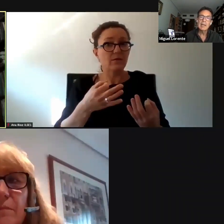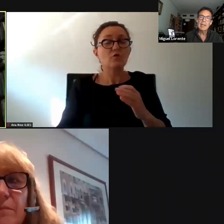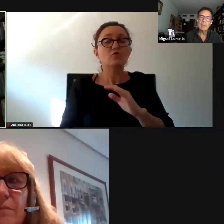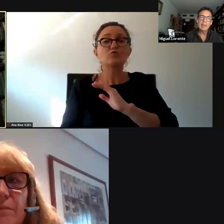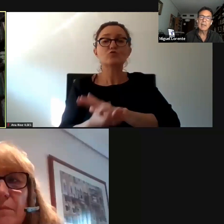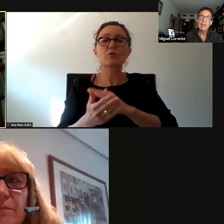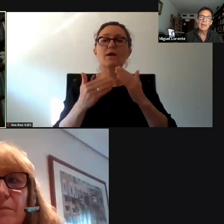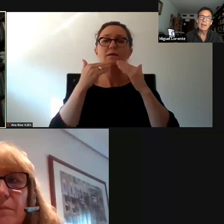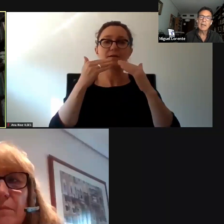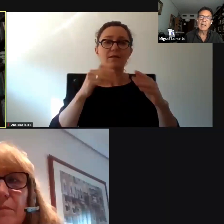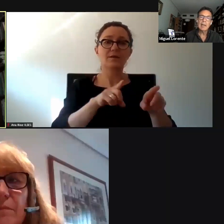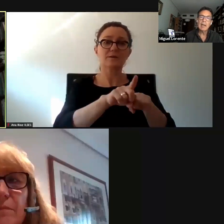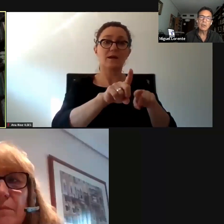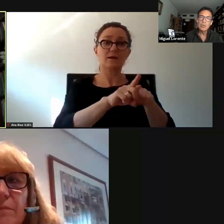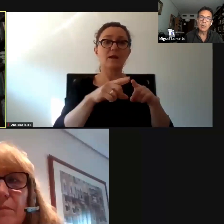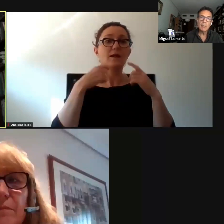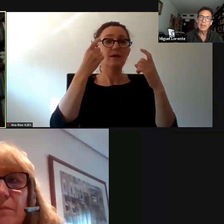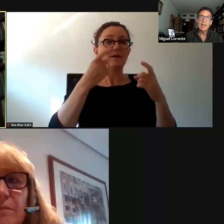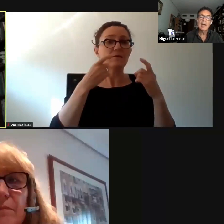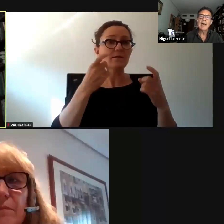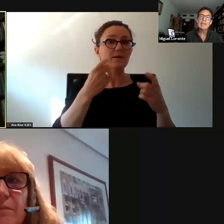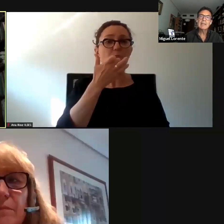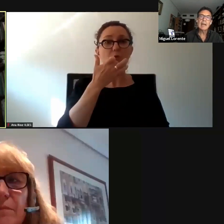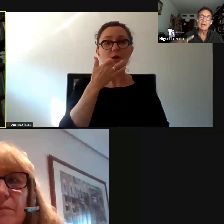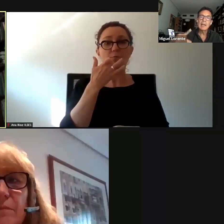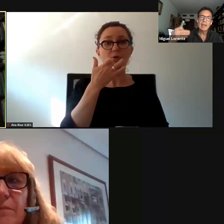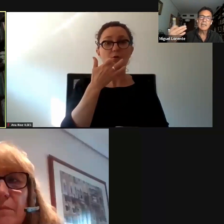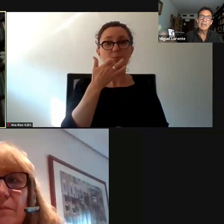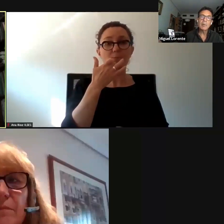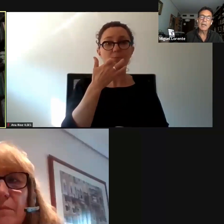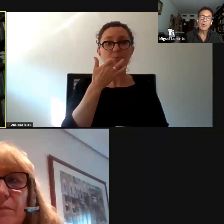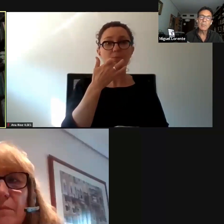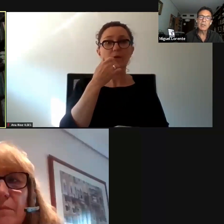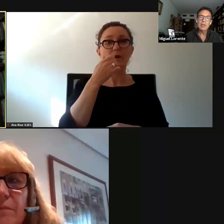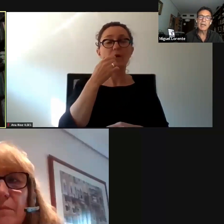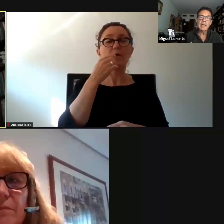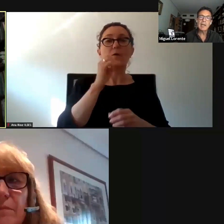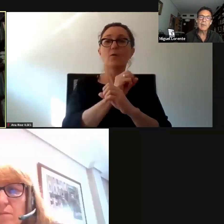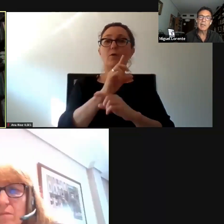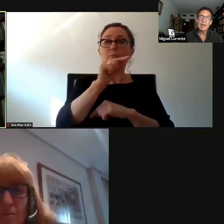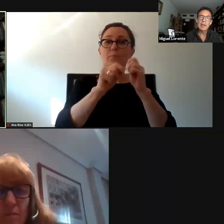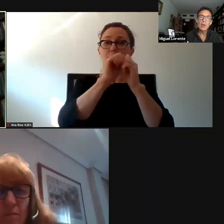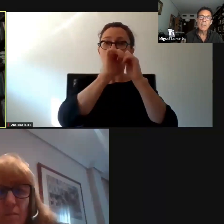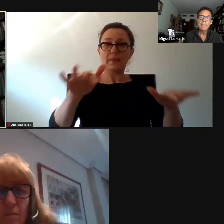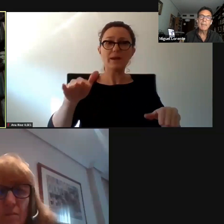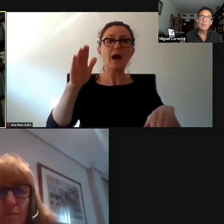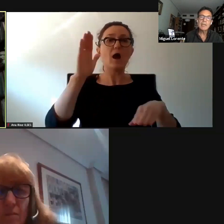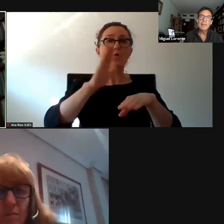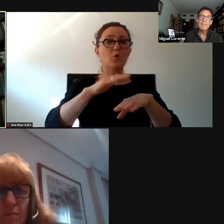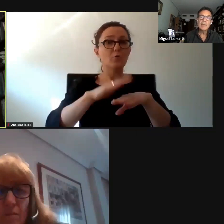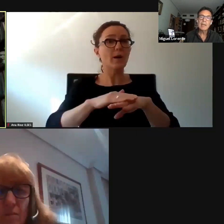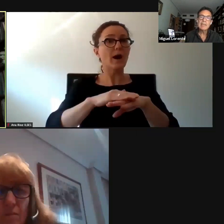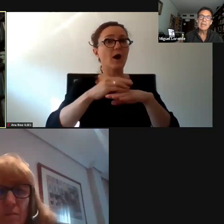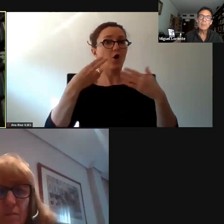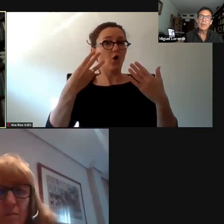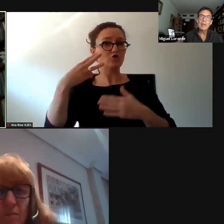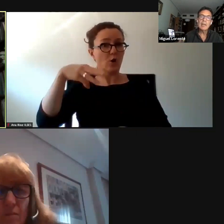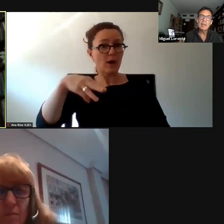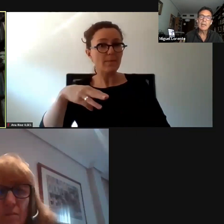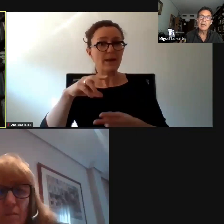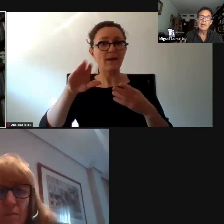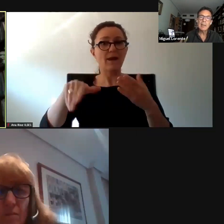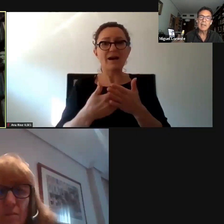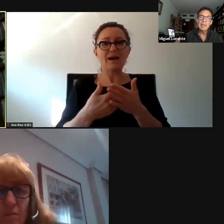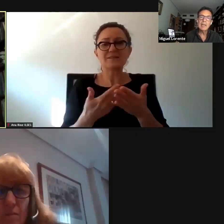intentar culpabilizar de la pandemia al 8M hasta ese tipo de argumentos que niegan la violencia de género, vemos que